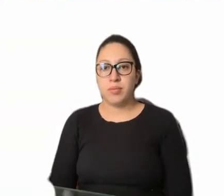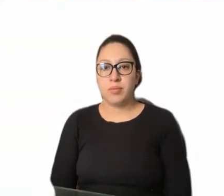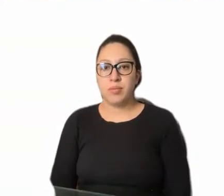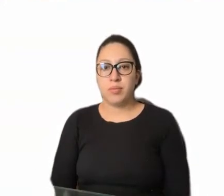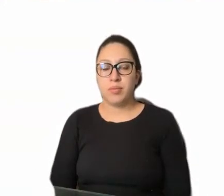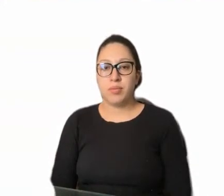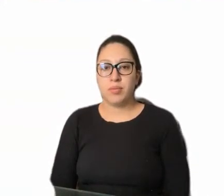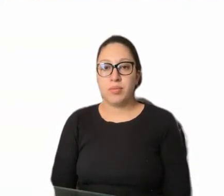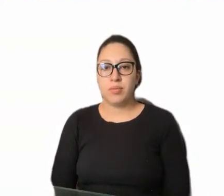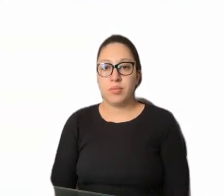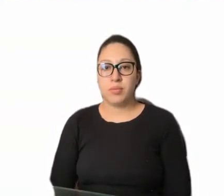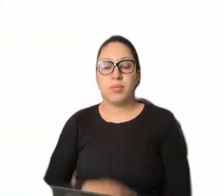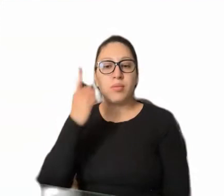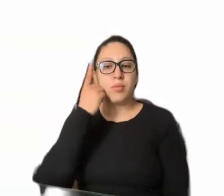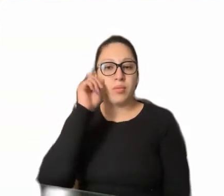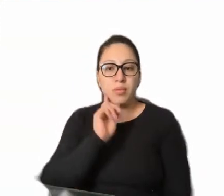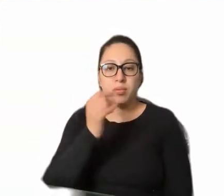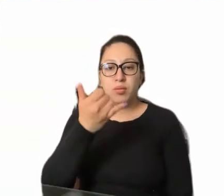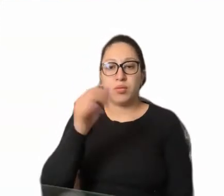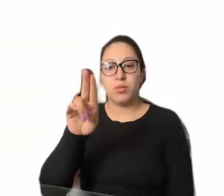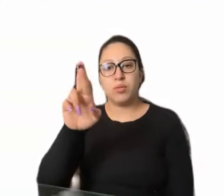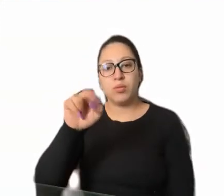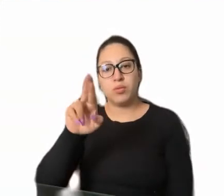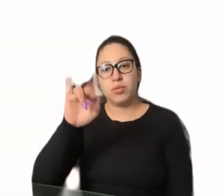Gracias, diputada. Diputada Yuriri Ayala Zúñiga.